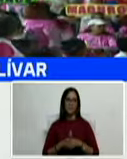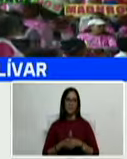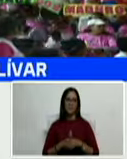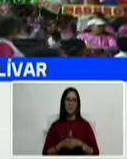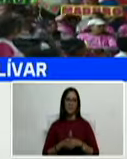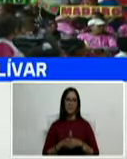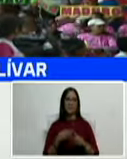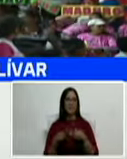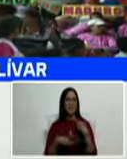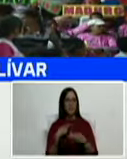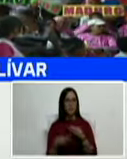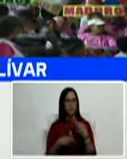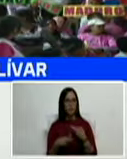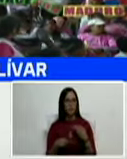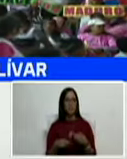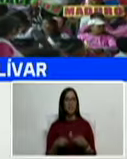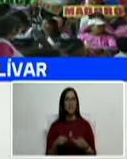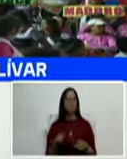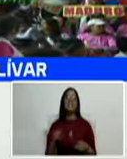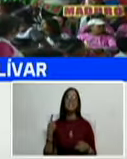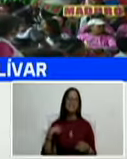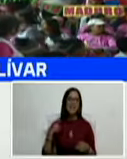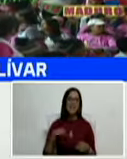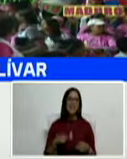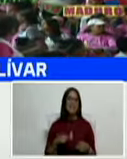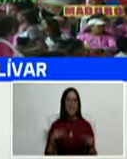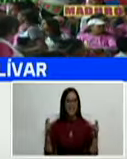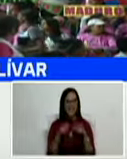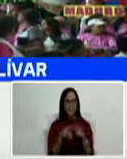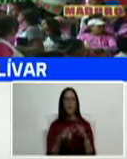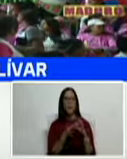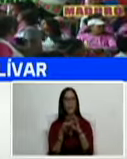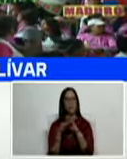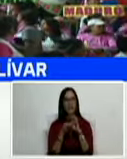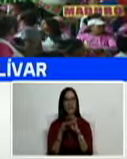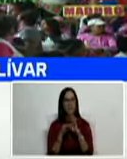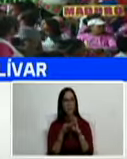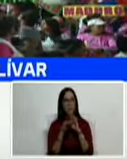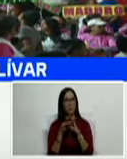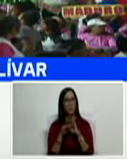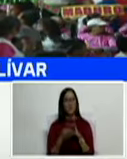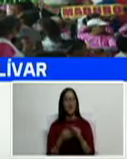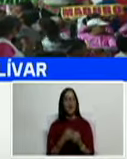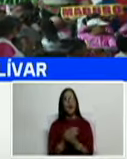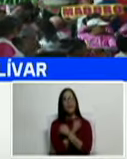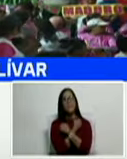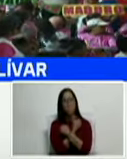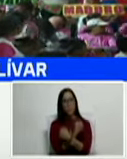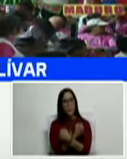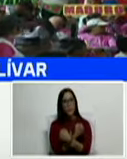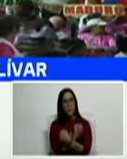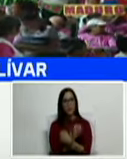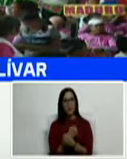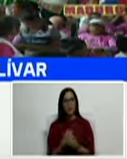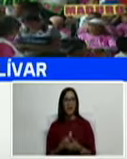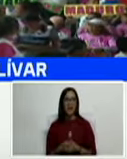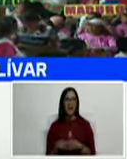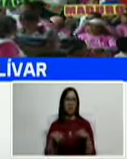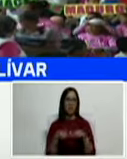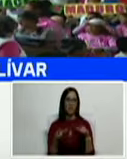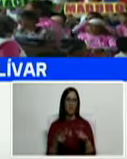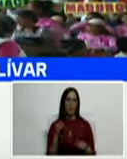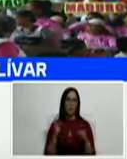La revolución sí tiene equipo y unido. Unido en base al amor, a una causa